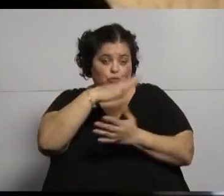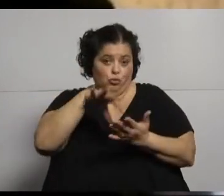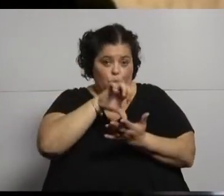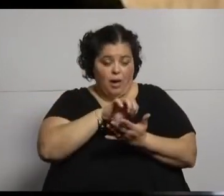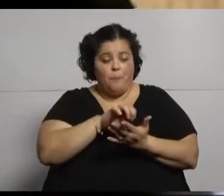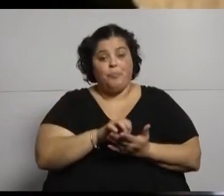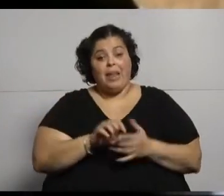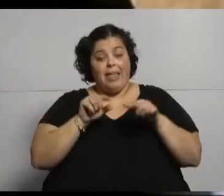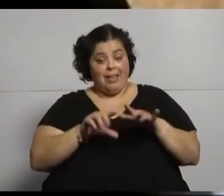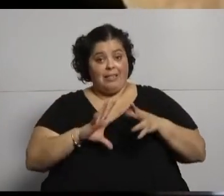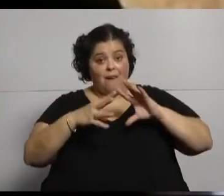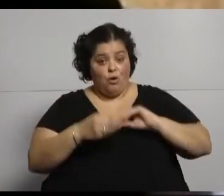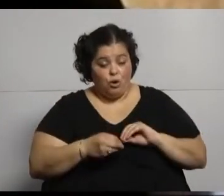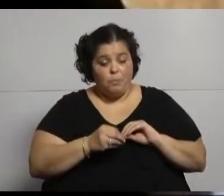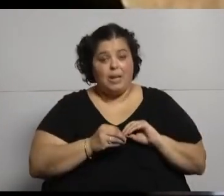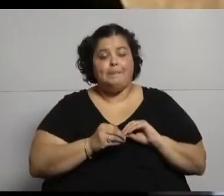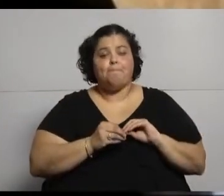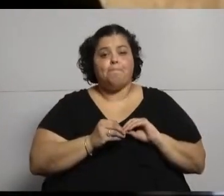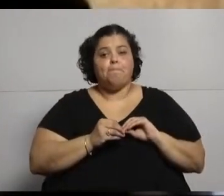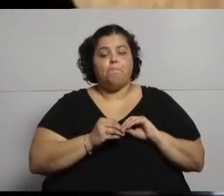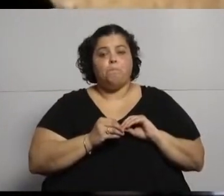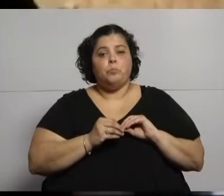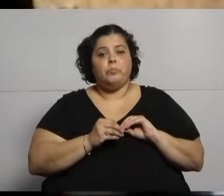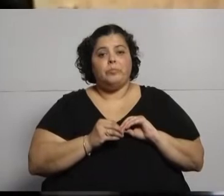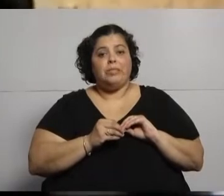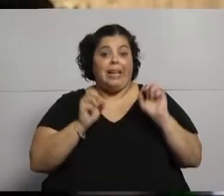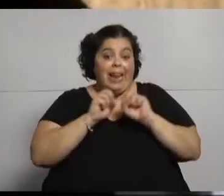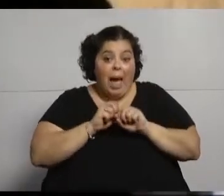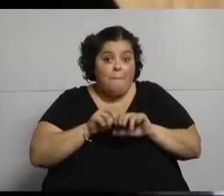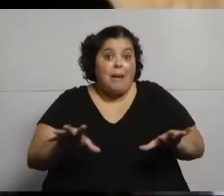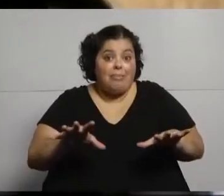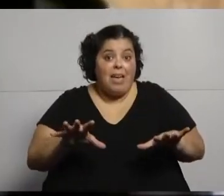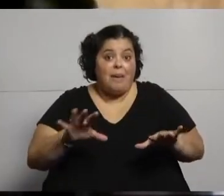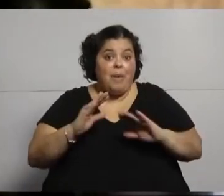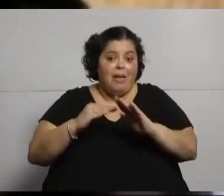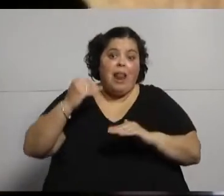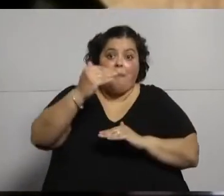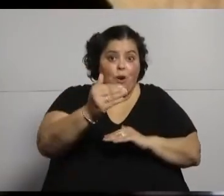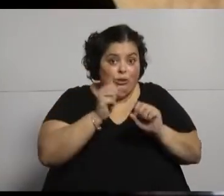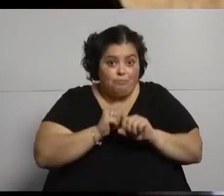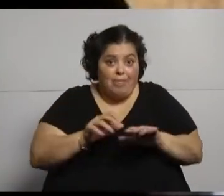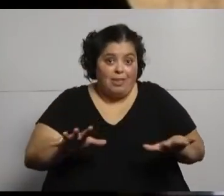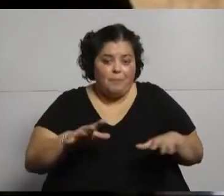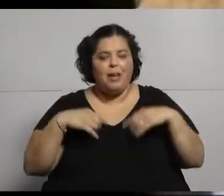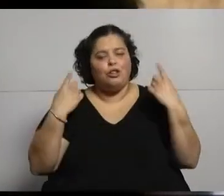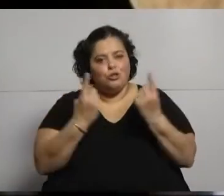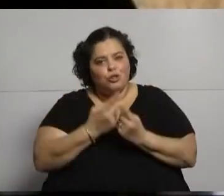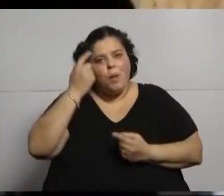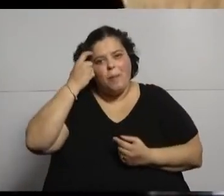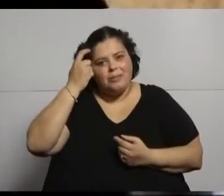Es así, digamos, que la pandemia y la pospandemia siento que la vamos pensando y la